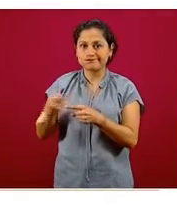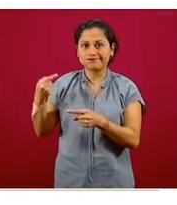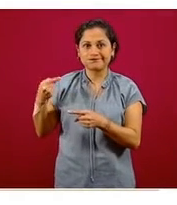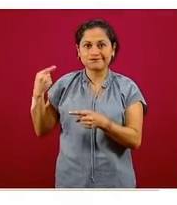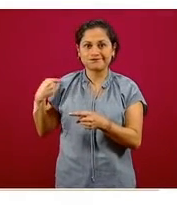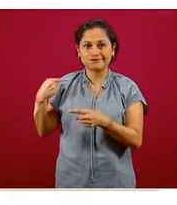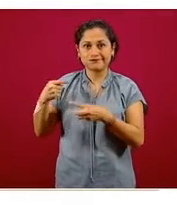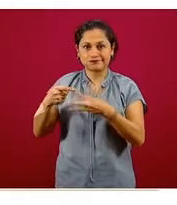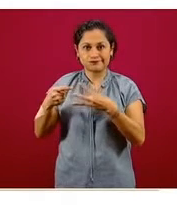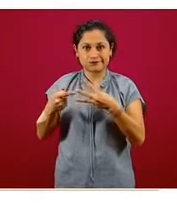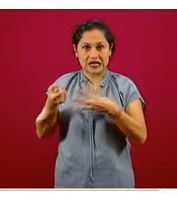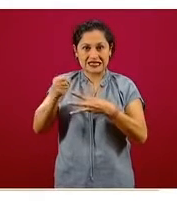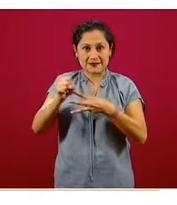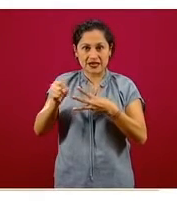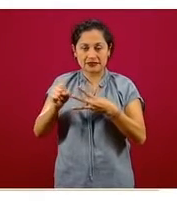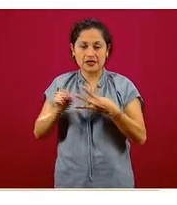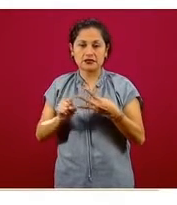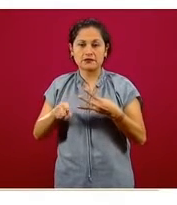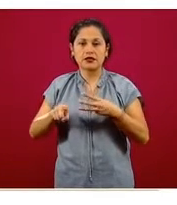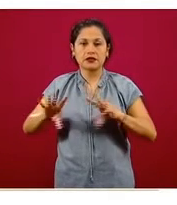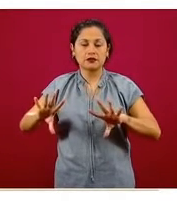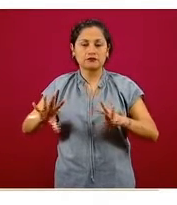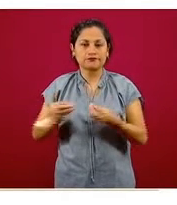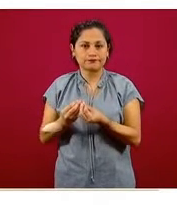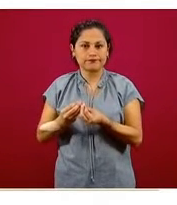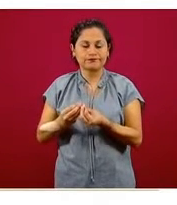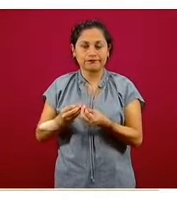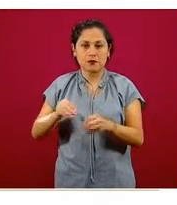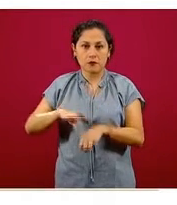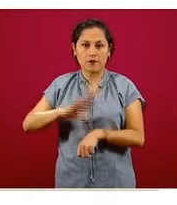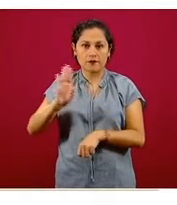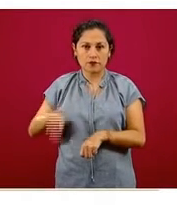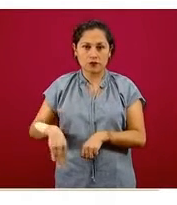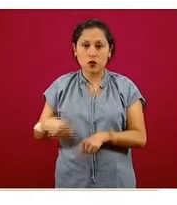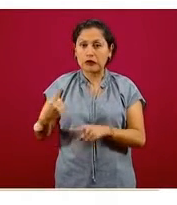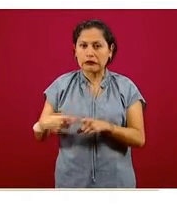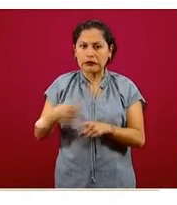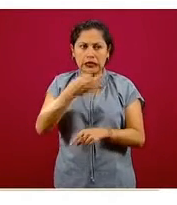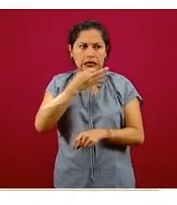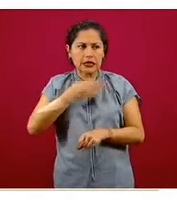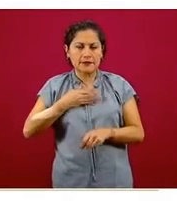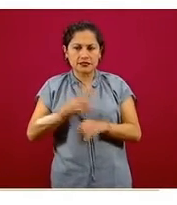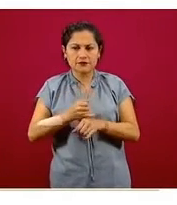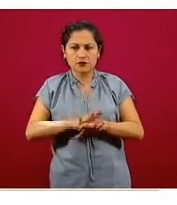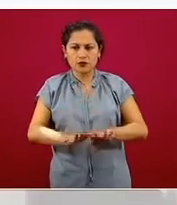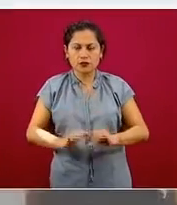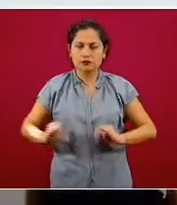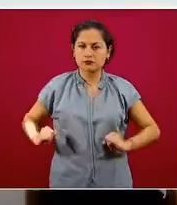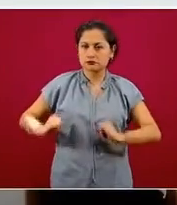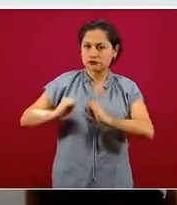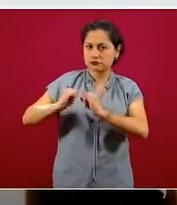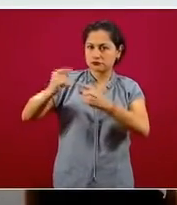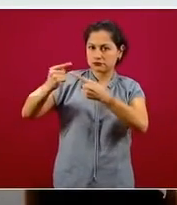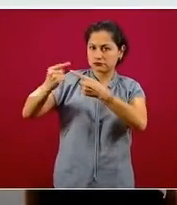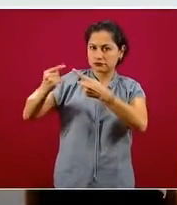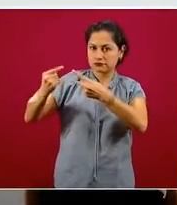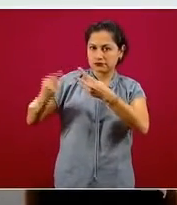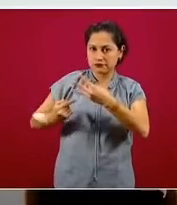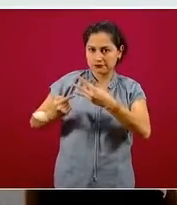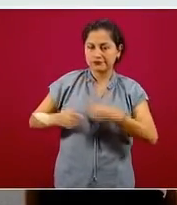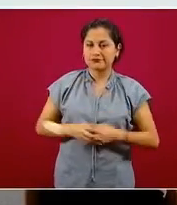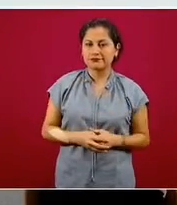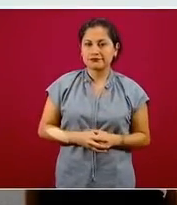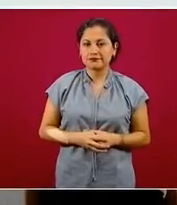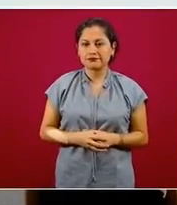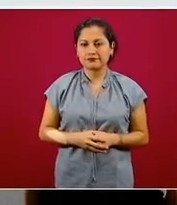y en donde además se encuentran pues las defunciones que notifica la Secretaría de Salud y otras instituciones. Porque lo que ustedes también